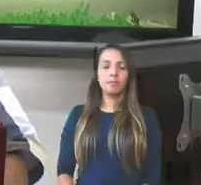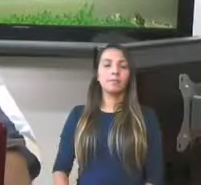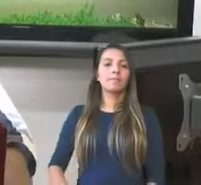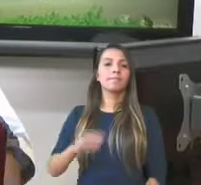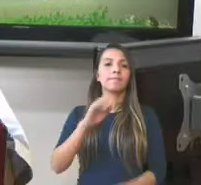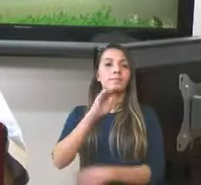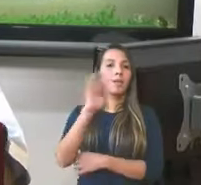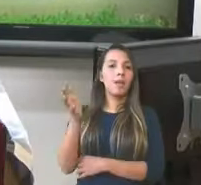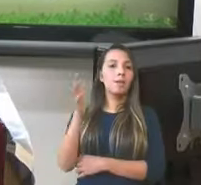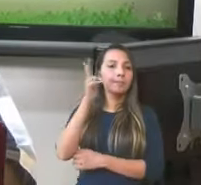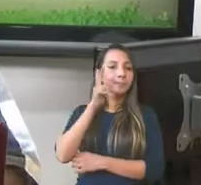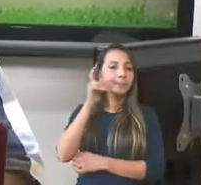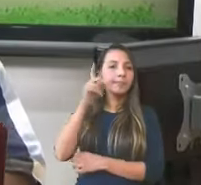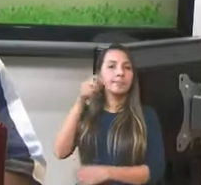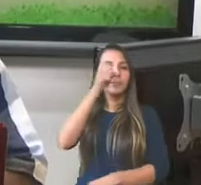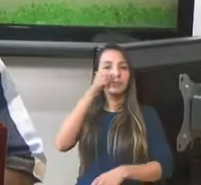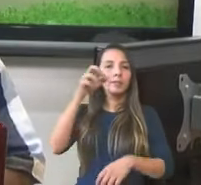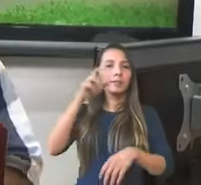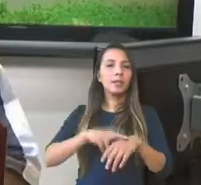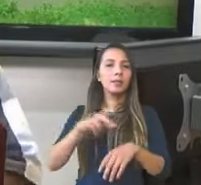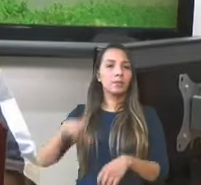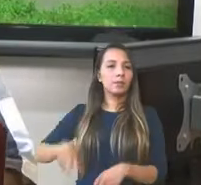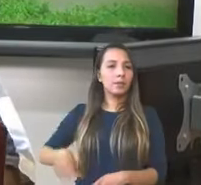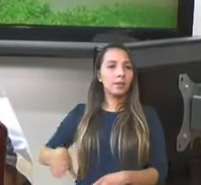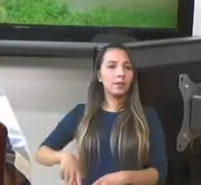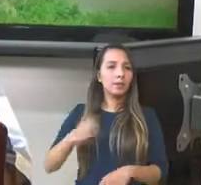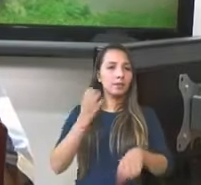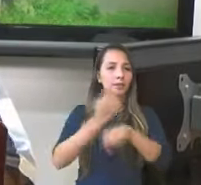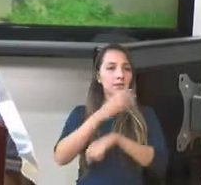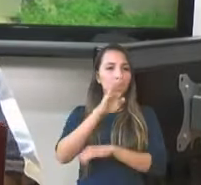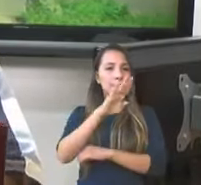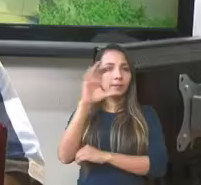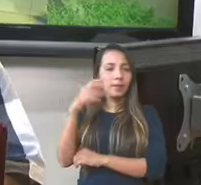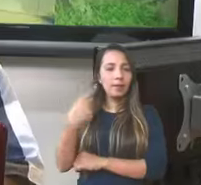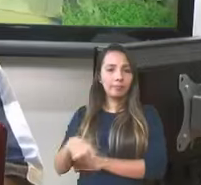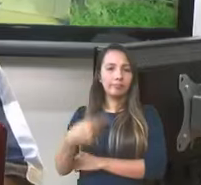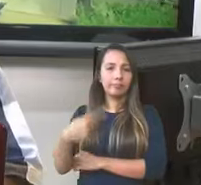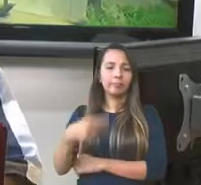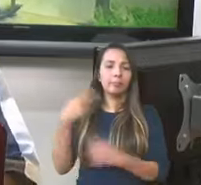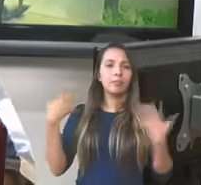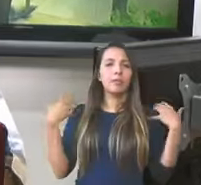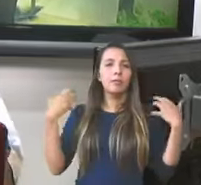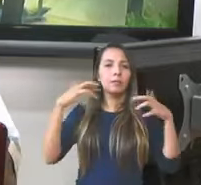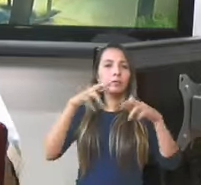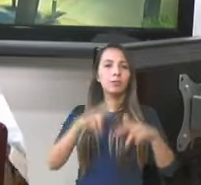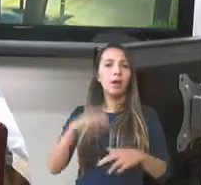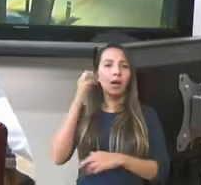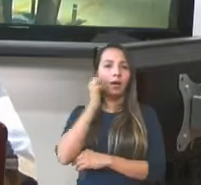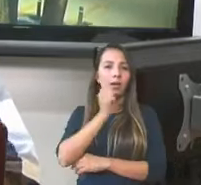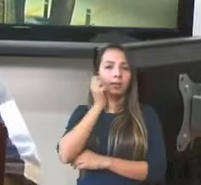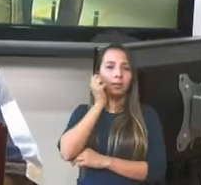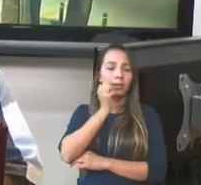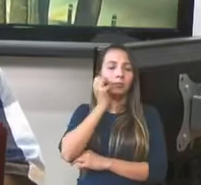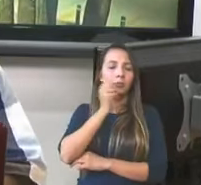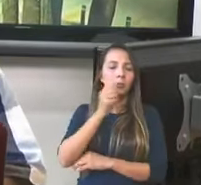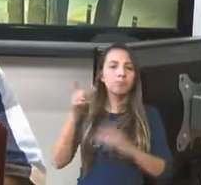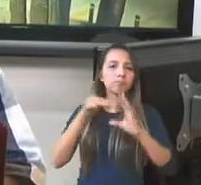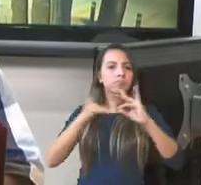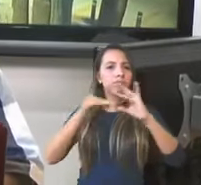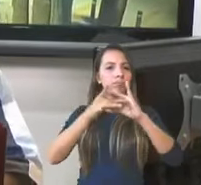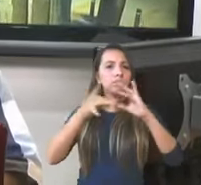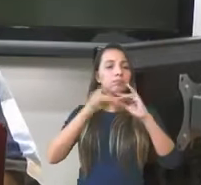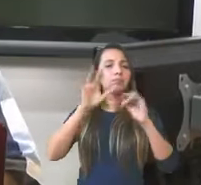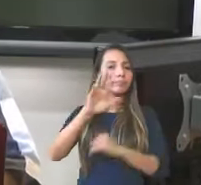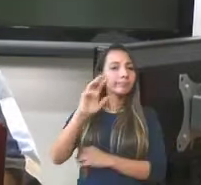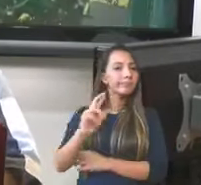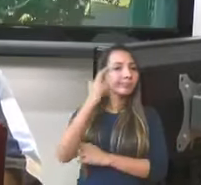Bueno, ahí escuchamos al secretario de gobierno del gobierno del estado de Baja California, el profesor Catalino Zavala. Hay que recordar